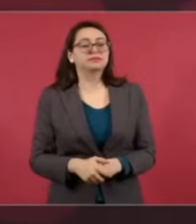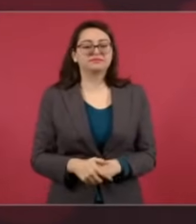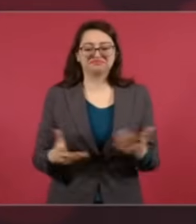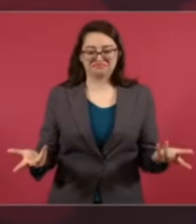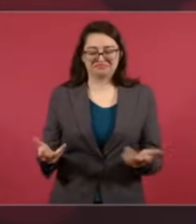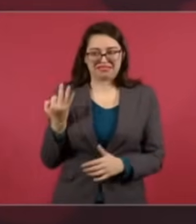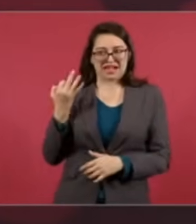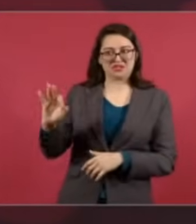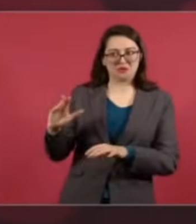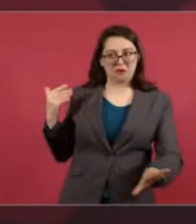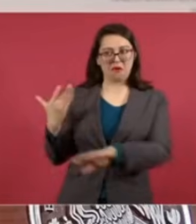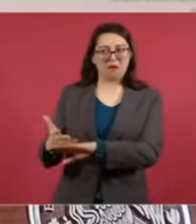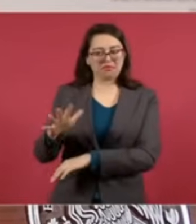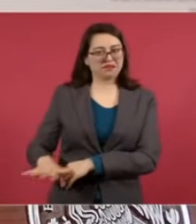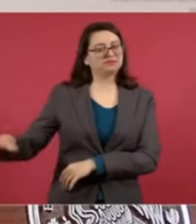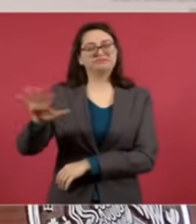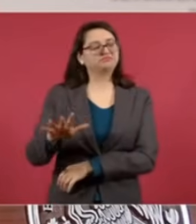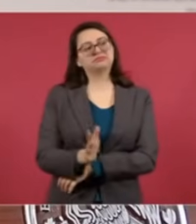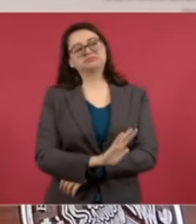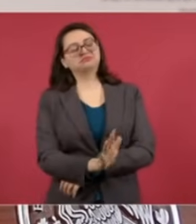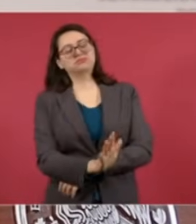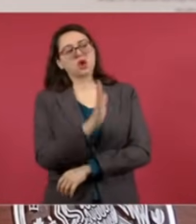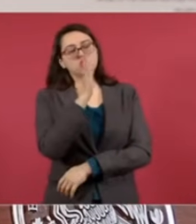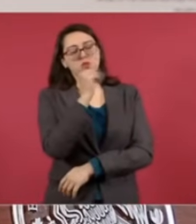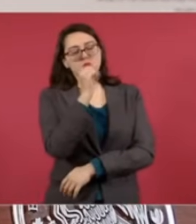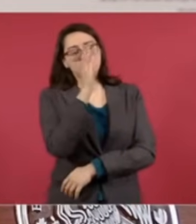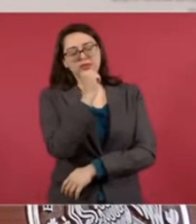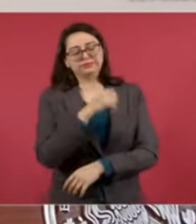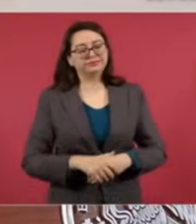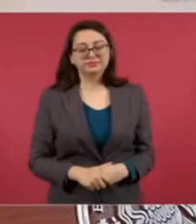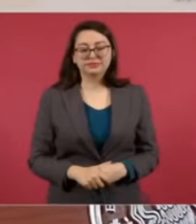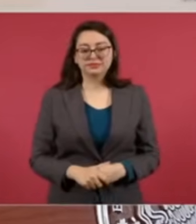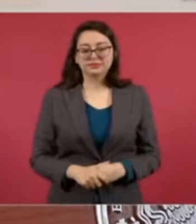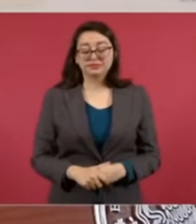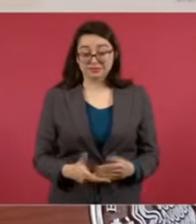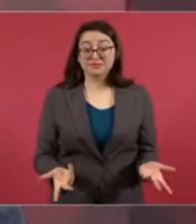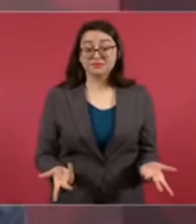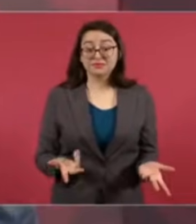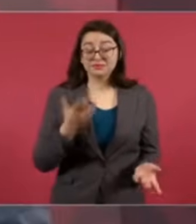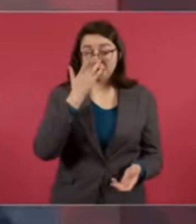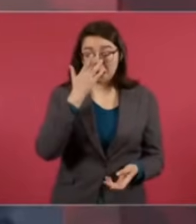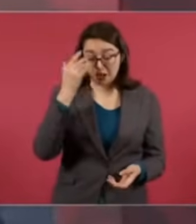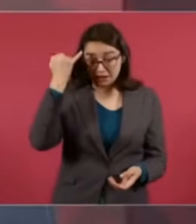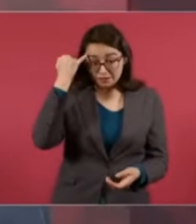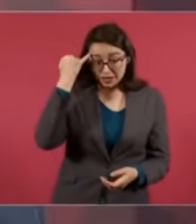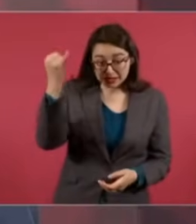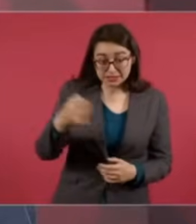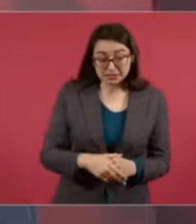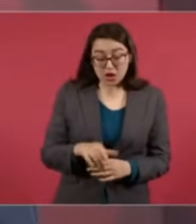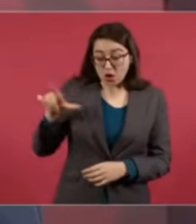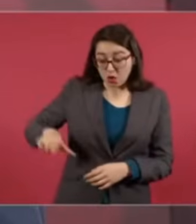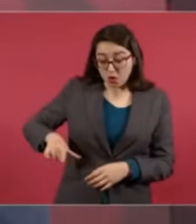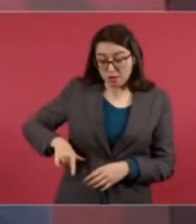sus principios. Imagínense un gobernador que le dice eso en una carta a un